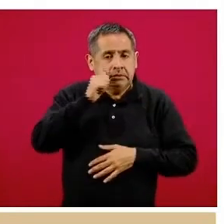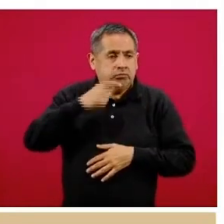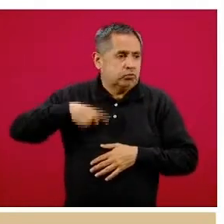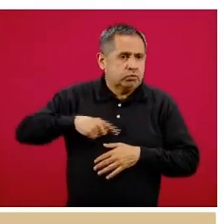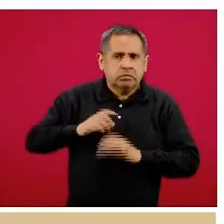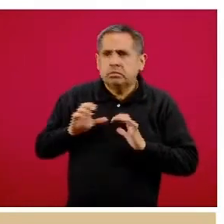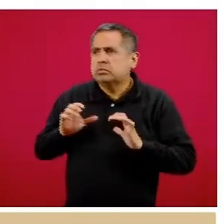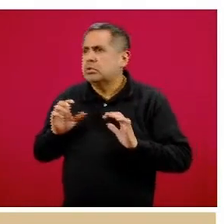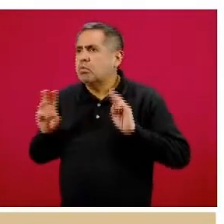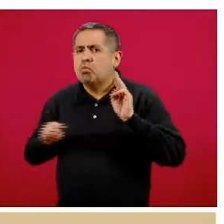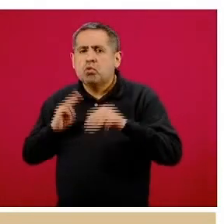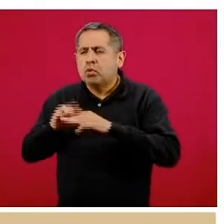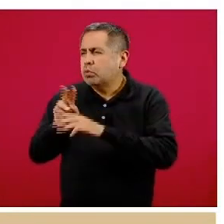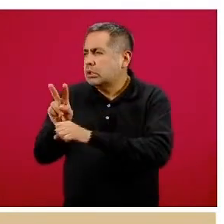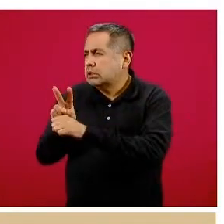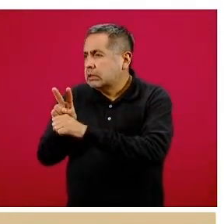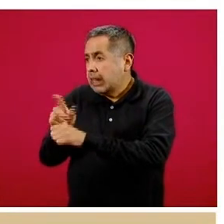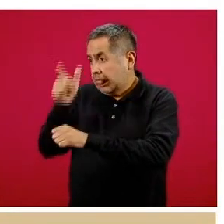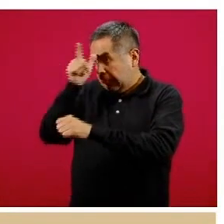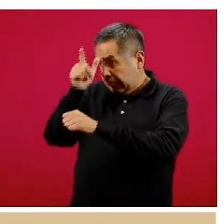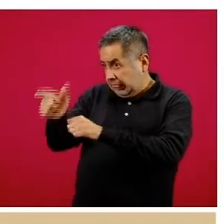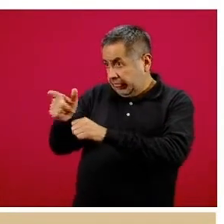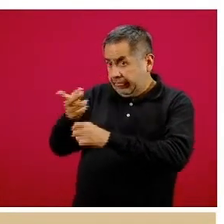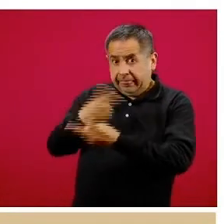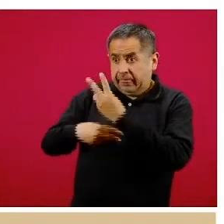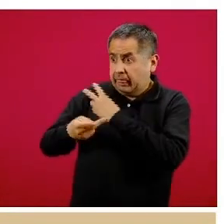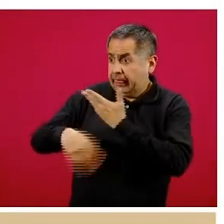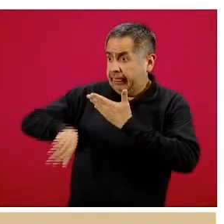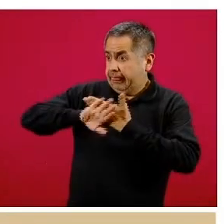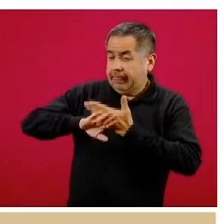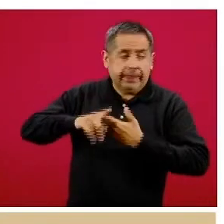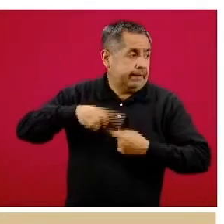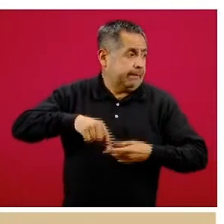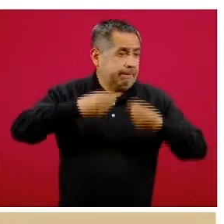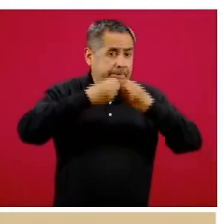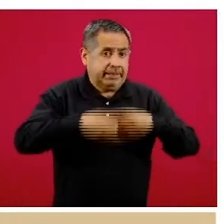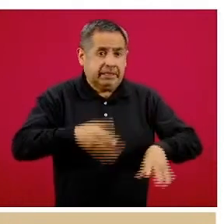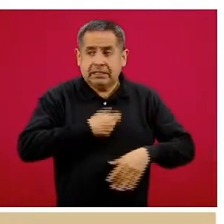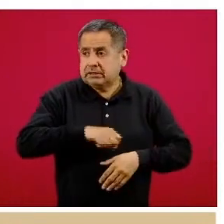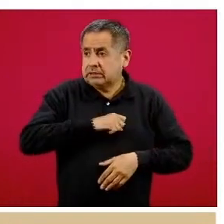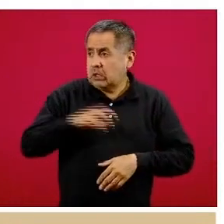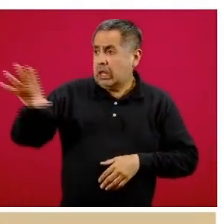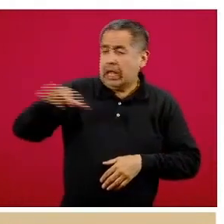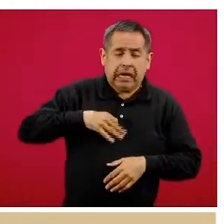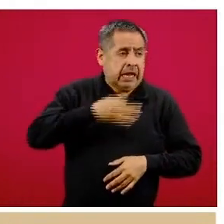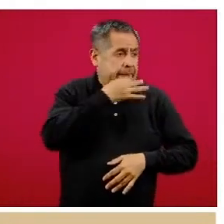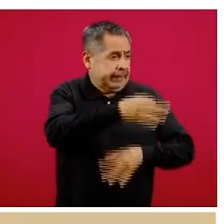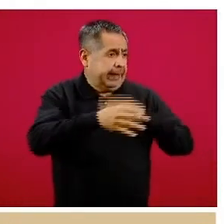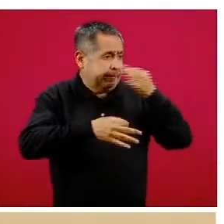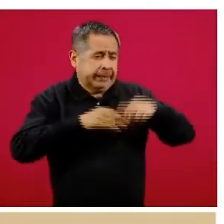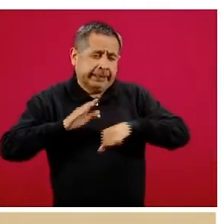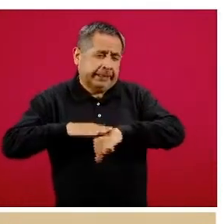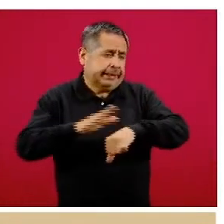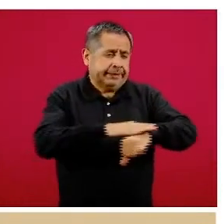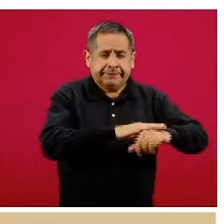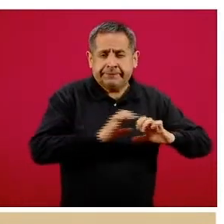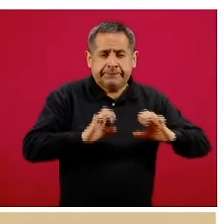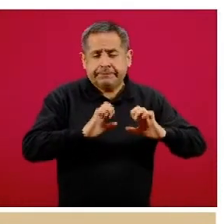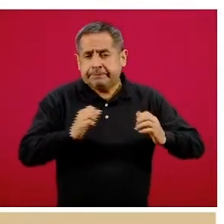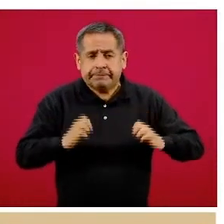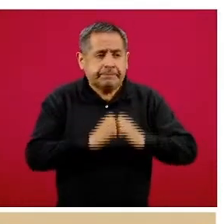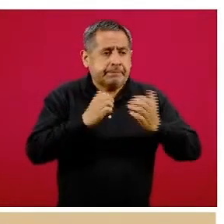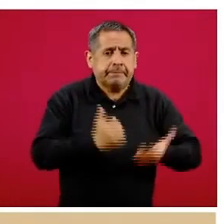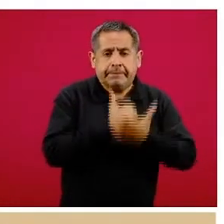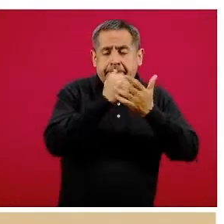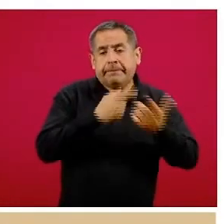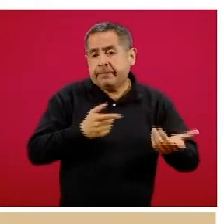pueda presentarse también, que pueda afectar nuevamente pues la salud de nuestra población. Estaremos pendientes y dando el seguimiento